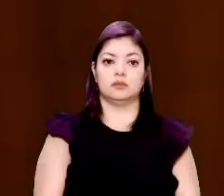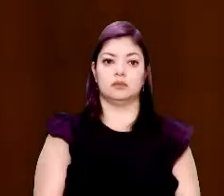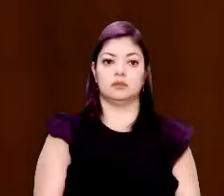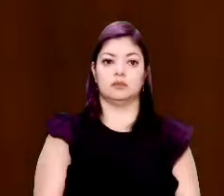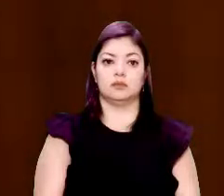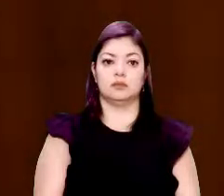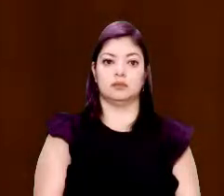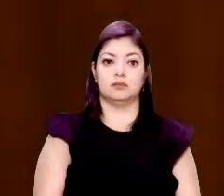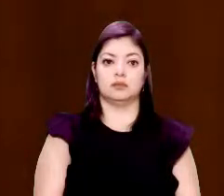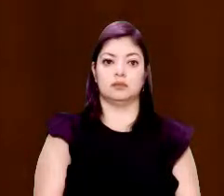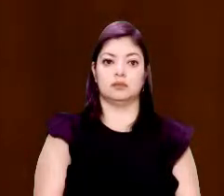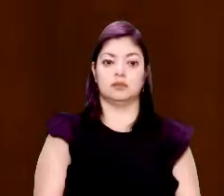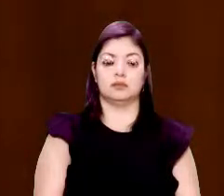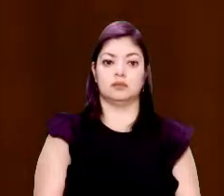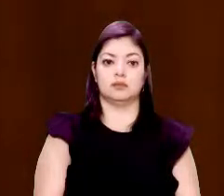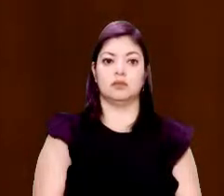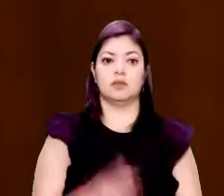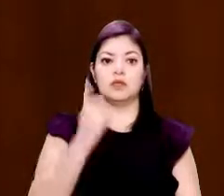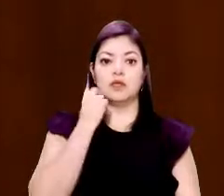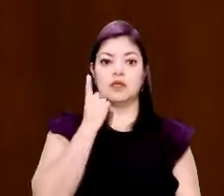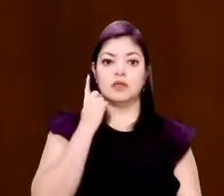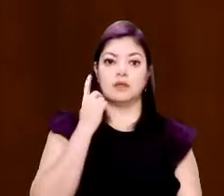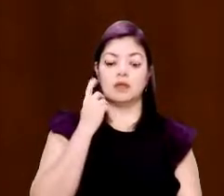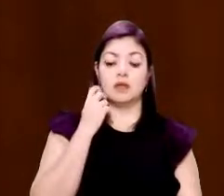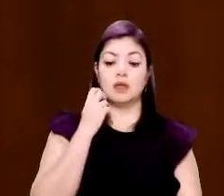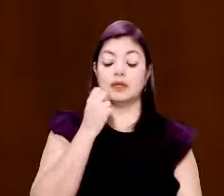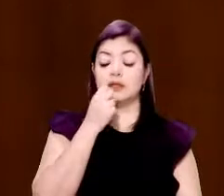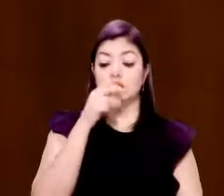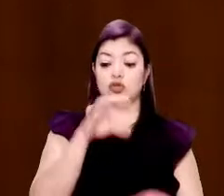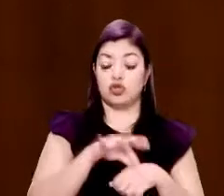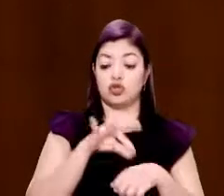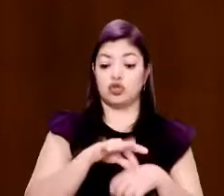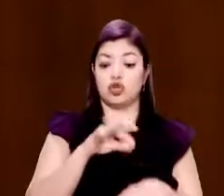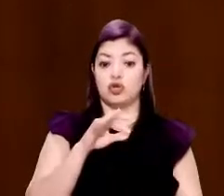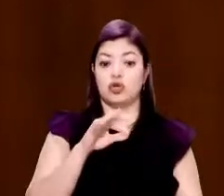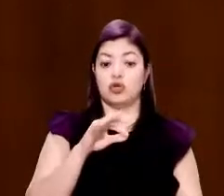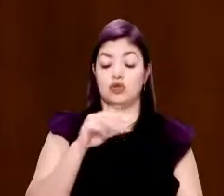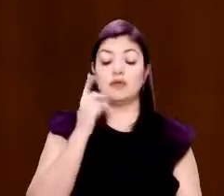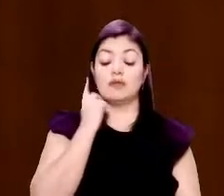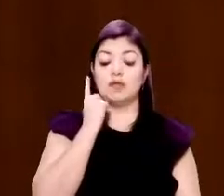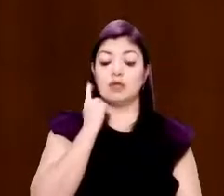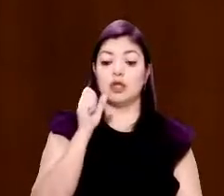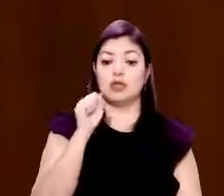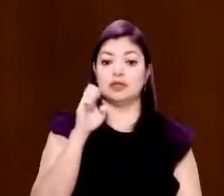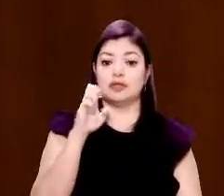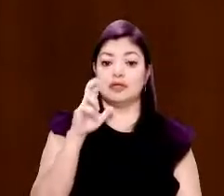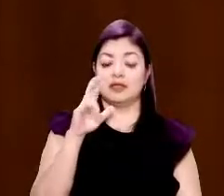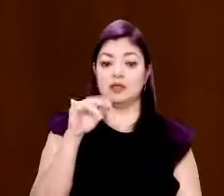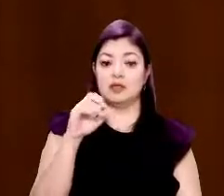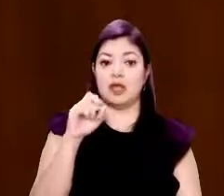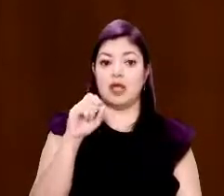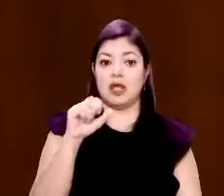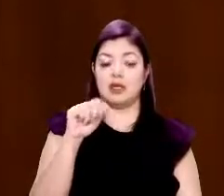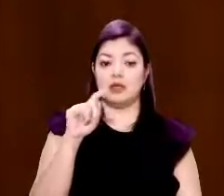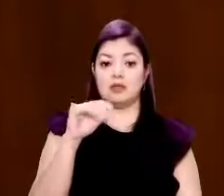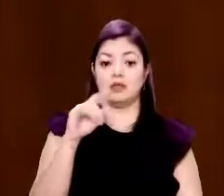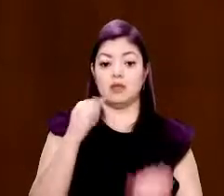Diputado Enrique Jacob Rocha, presidente de la directiva, integrantes de la